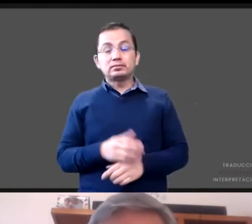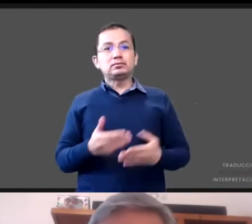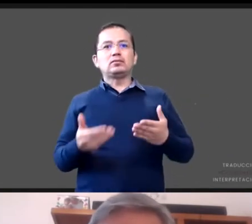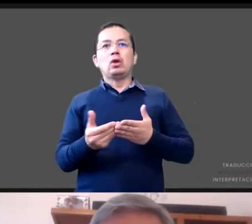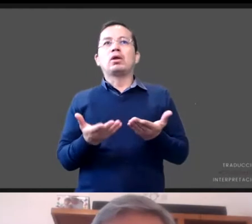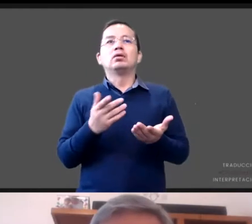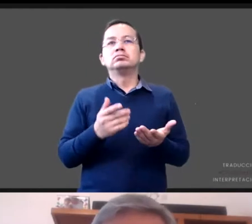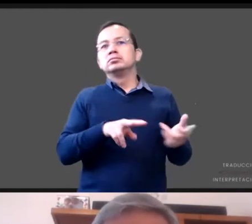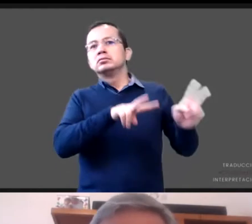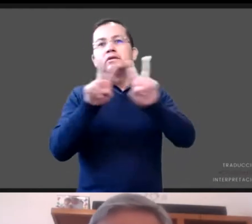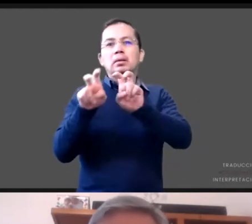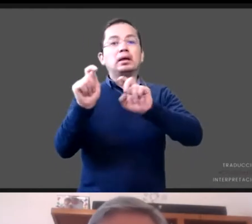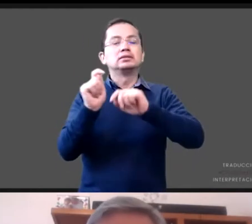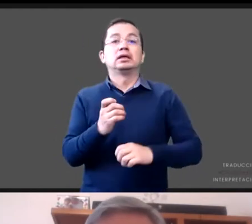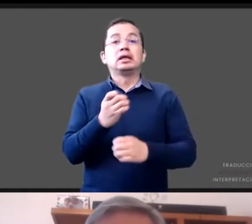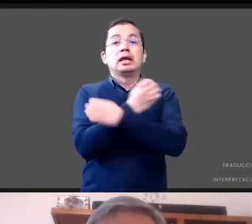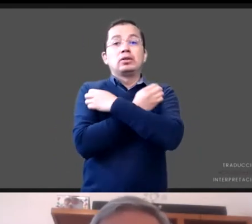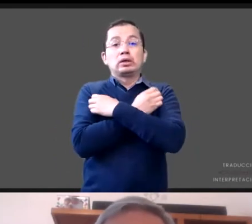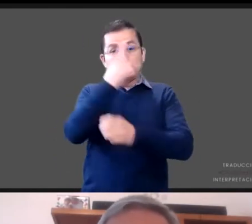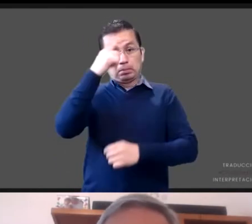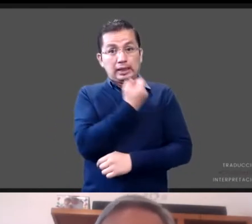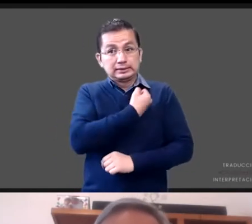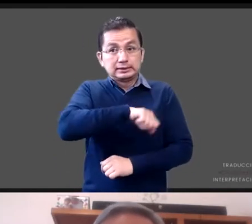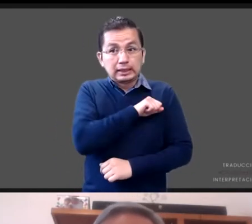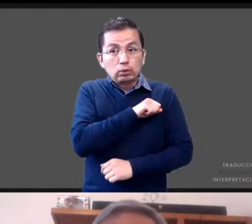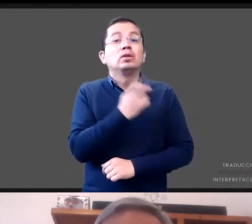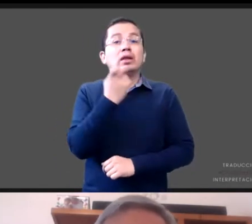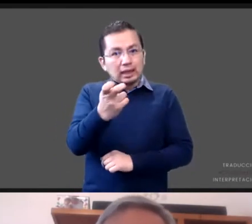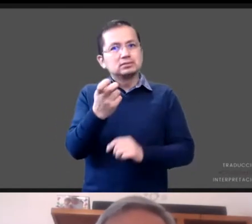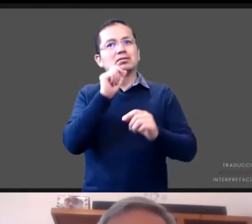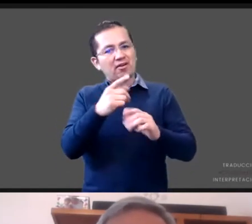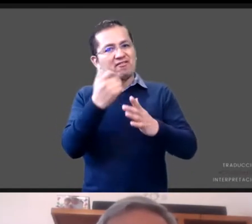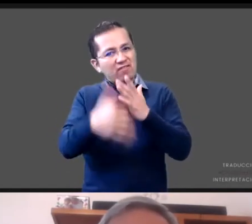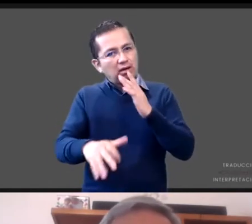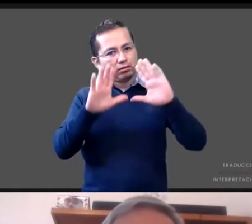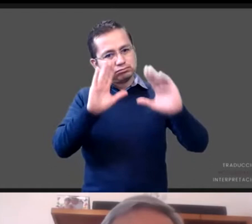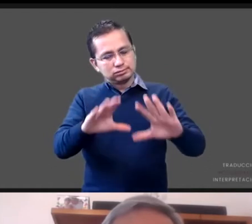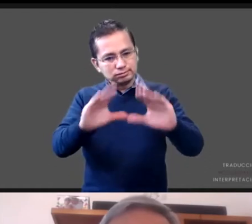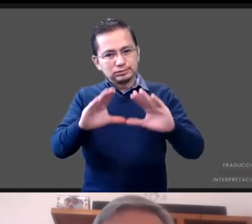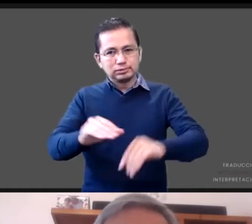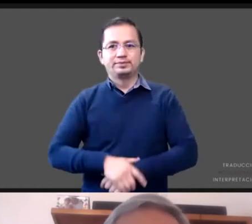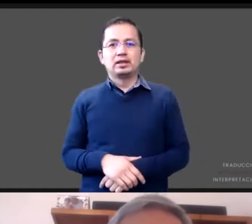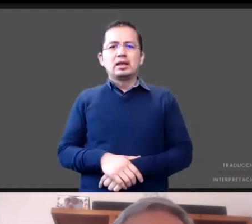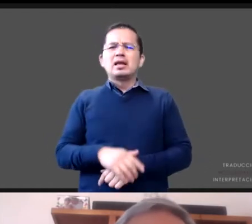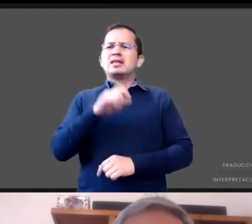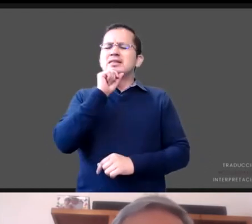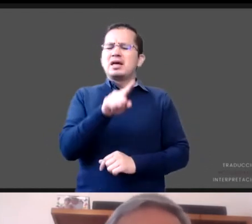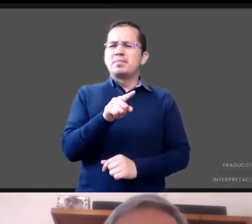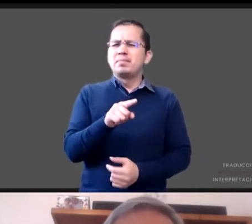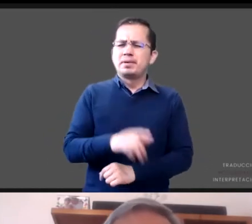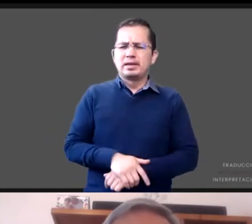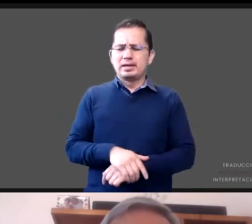al alumnado en distintos niveles, y una que se repitió de muchas formas, incluso conversatorios que no